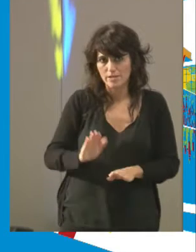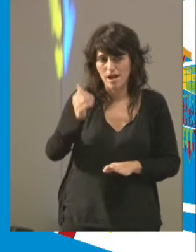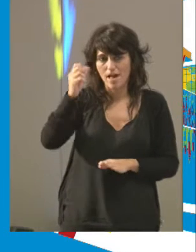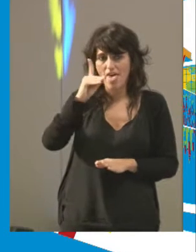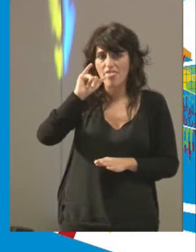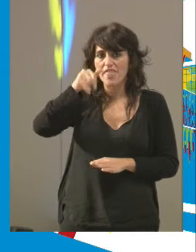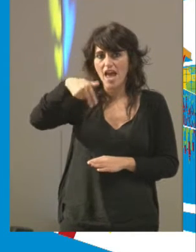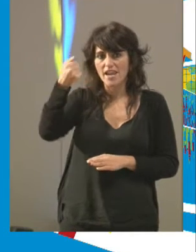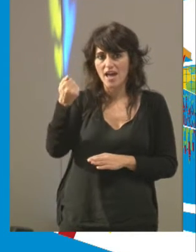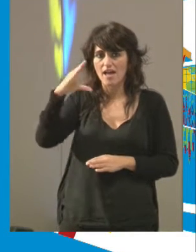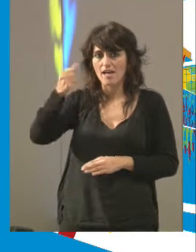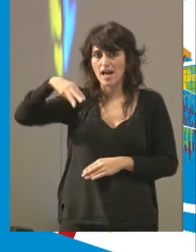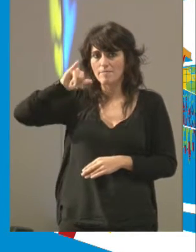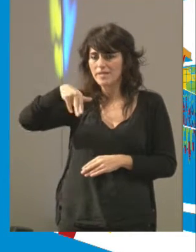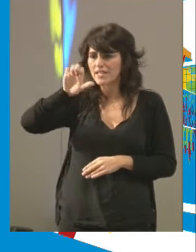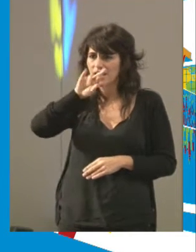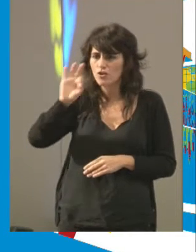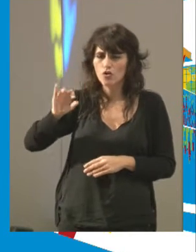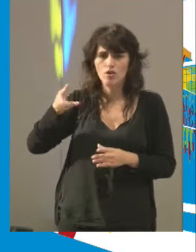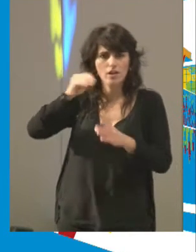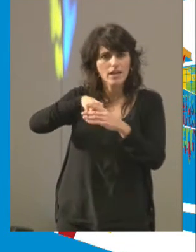Caminero, gerente de negocio de Telefónica.